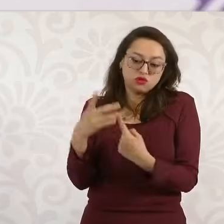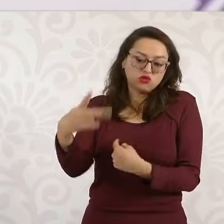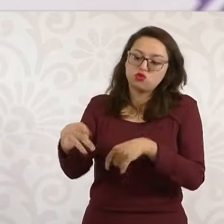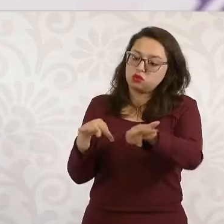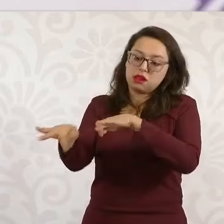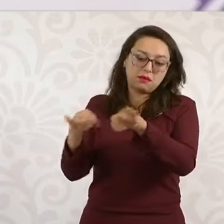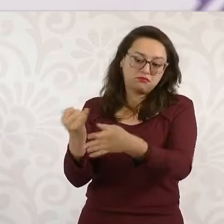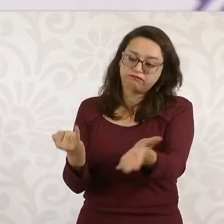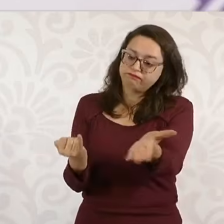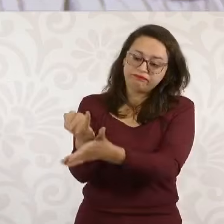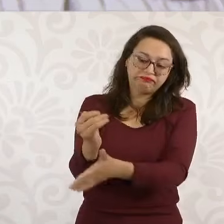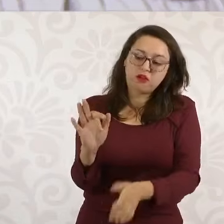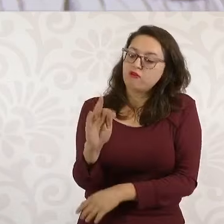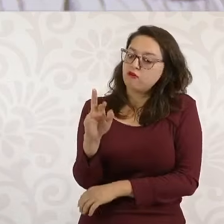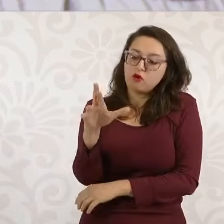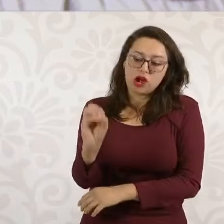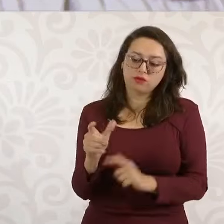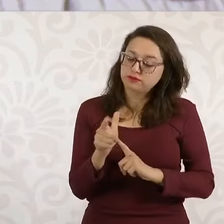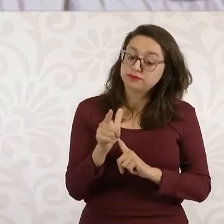esta decisión.